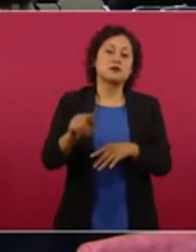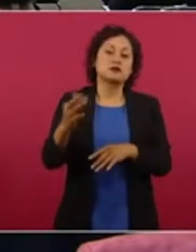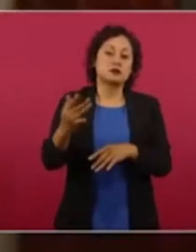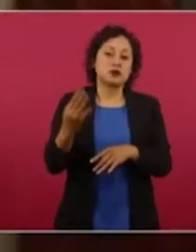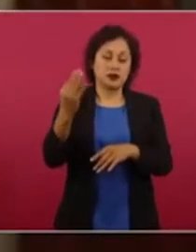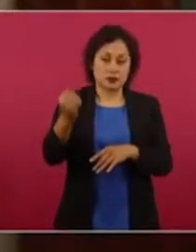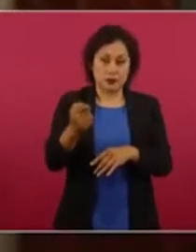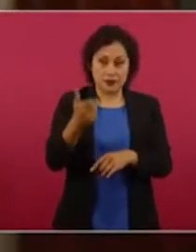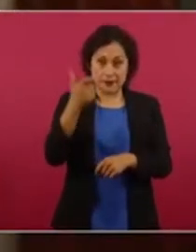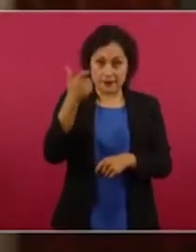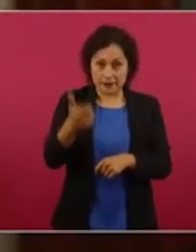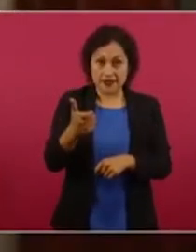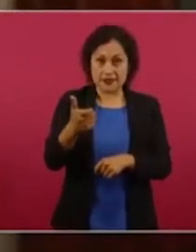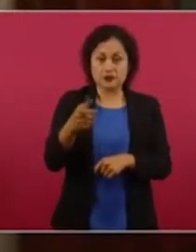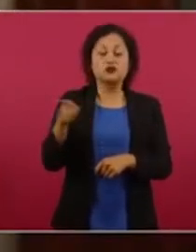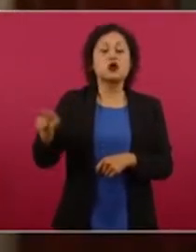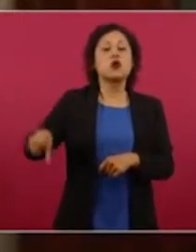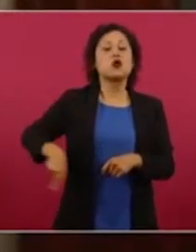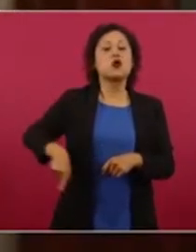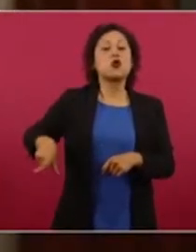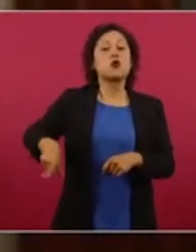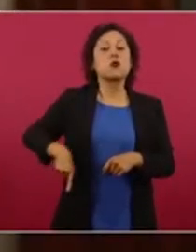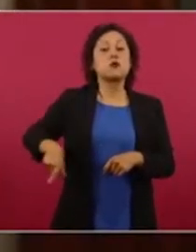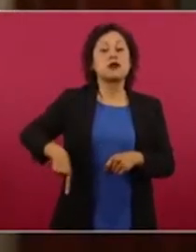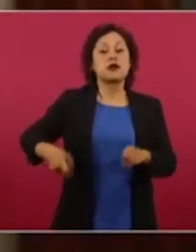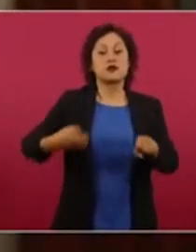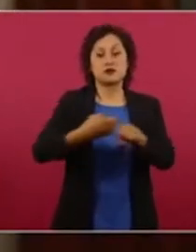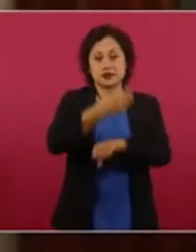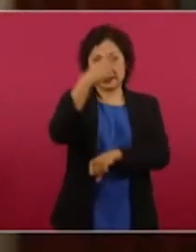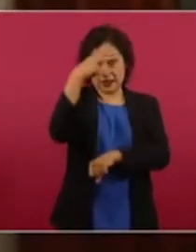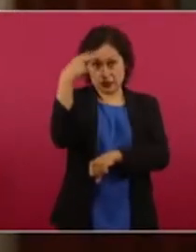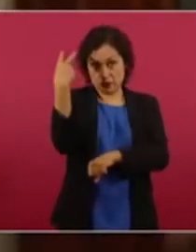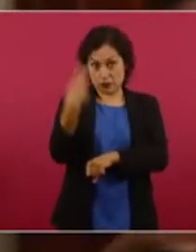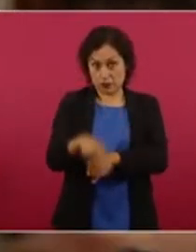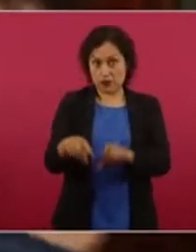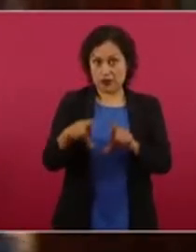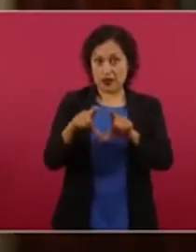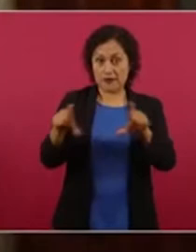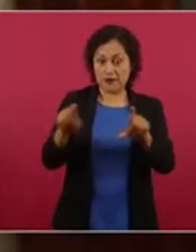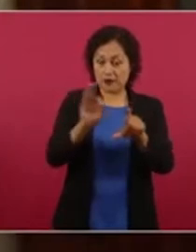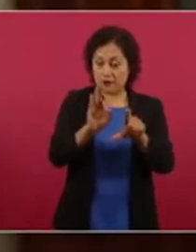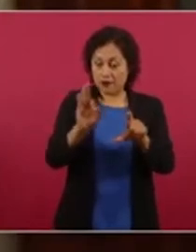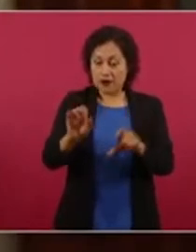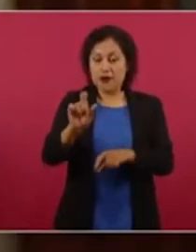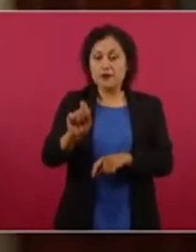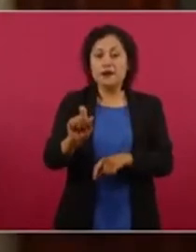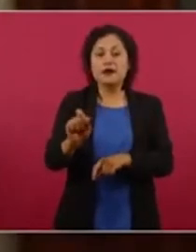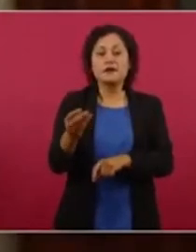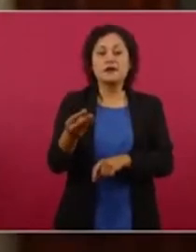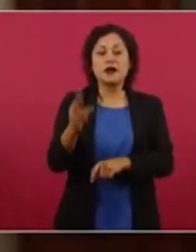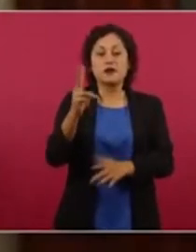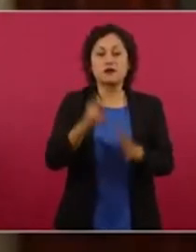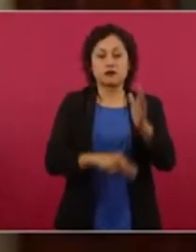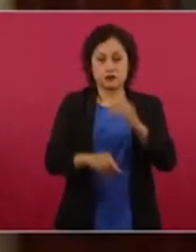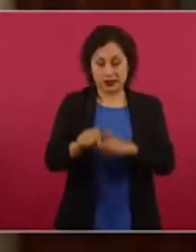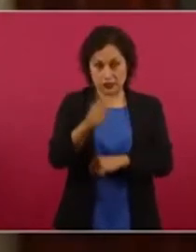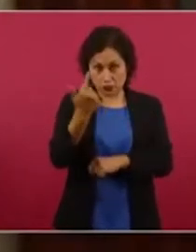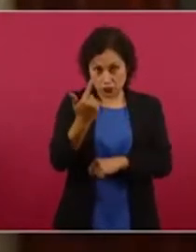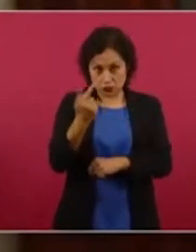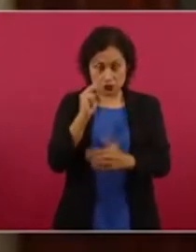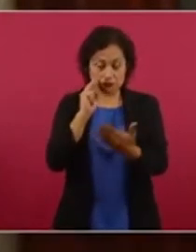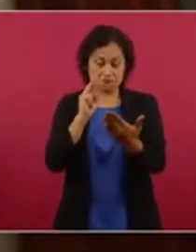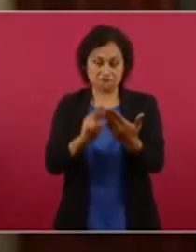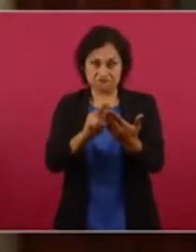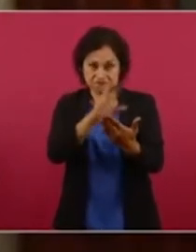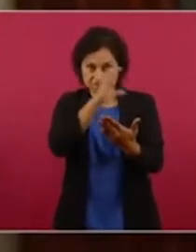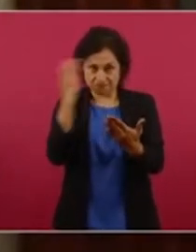464,442.59 pesos del gobierno del Estado de México con fecha 20 de mayo del 2012. El reportaje